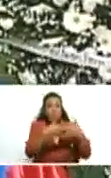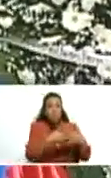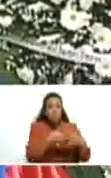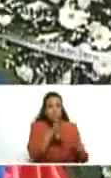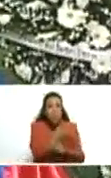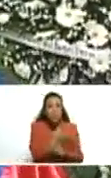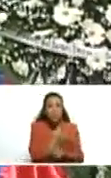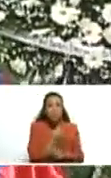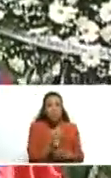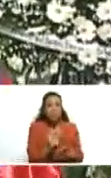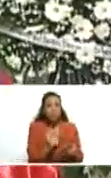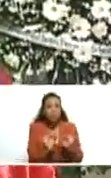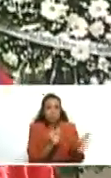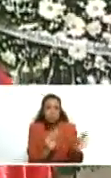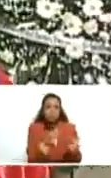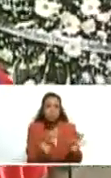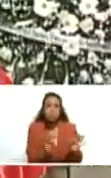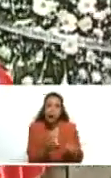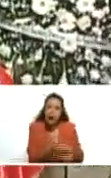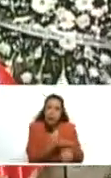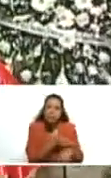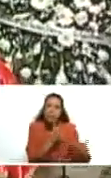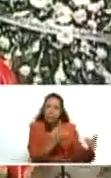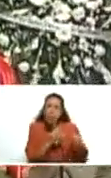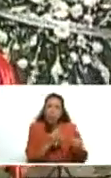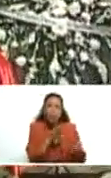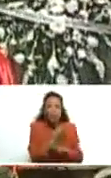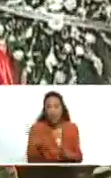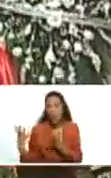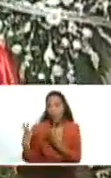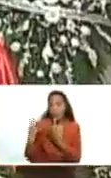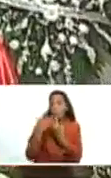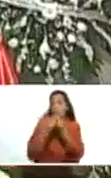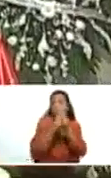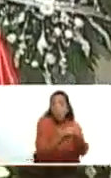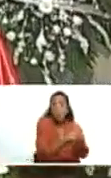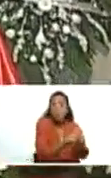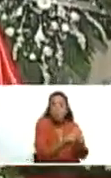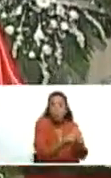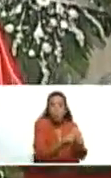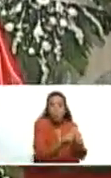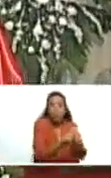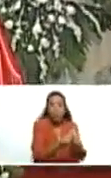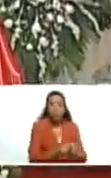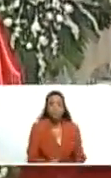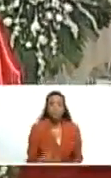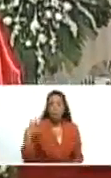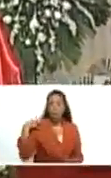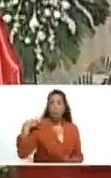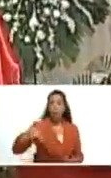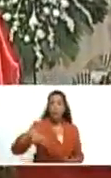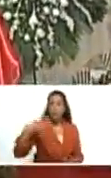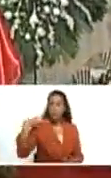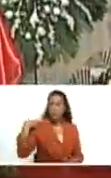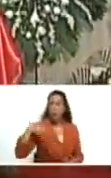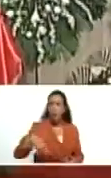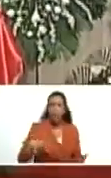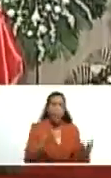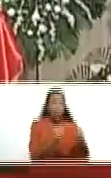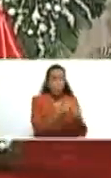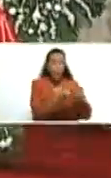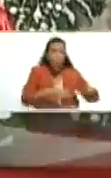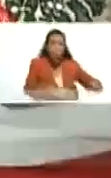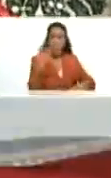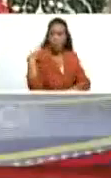en Nueva York. Allá fuimos juntos a ver en Washington, allá fuimos juntos a